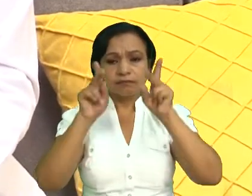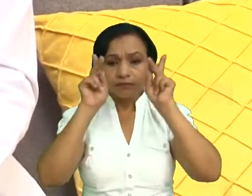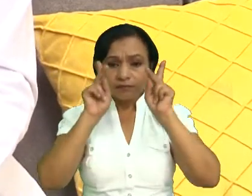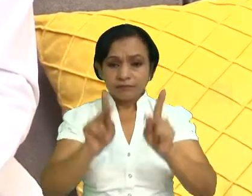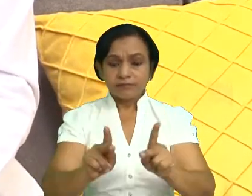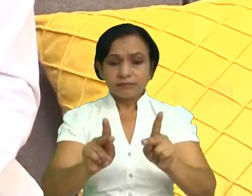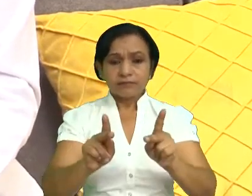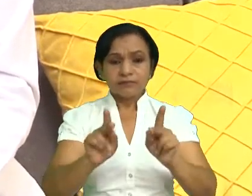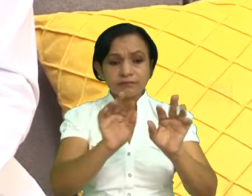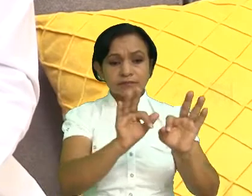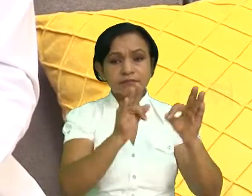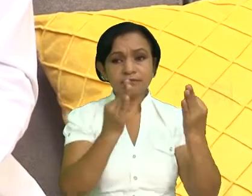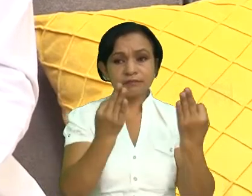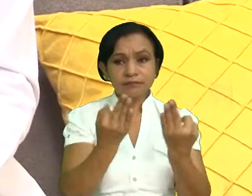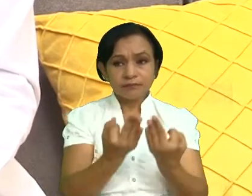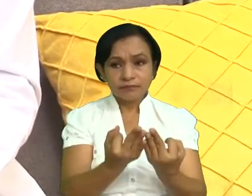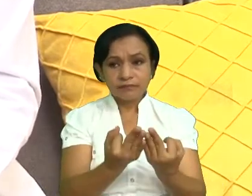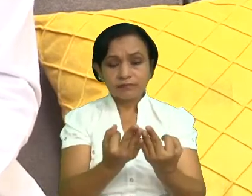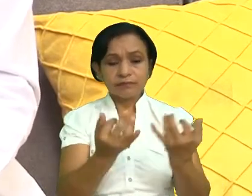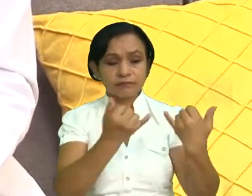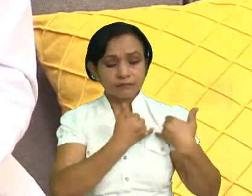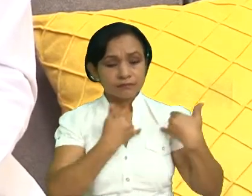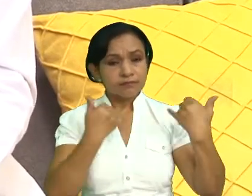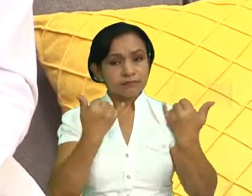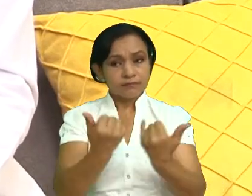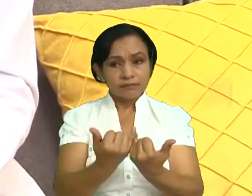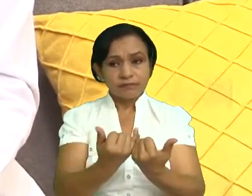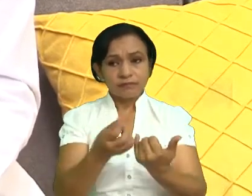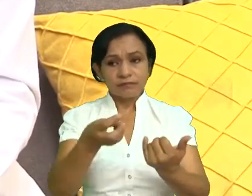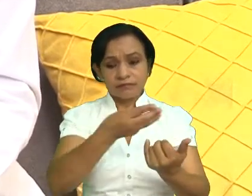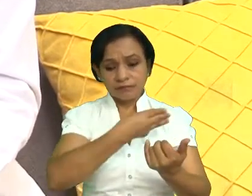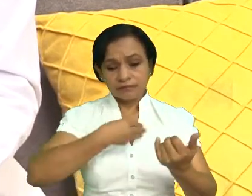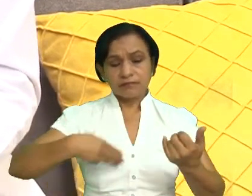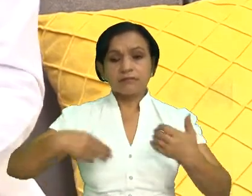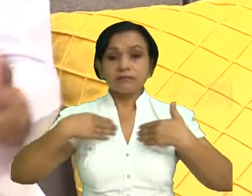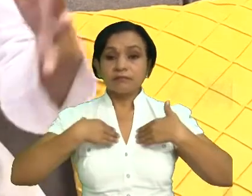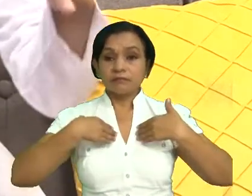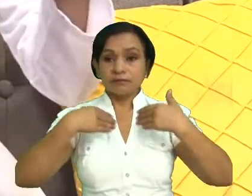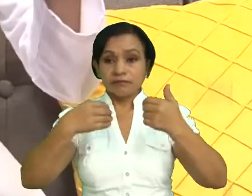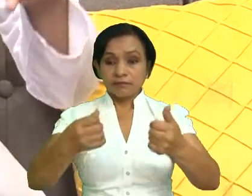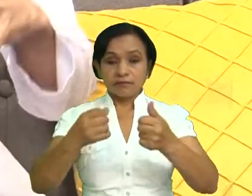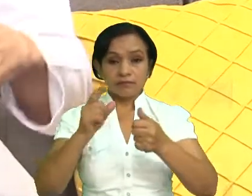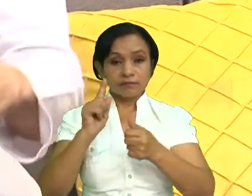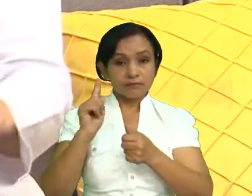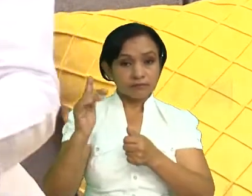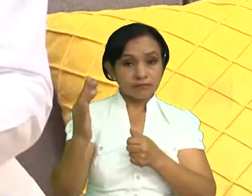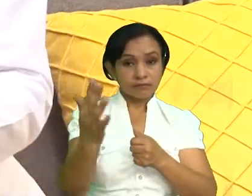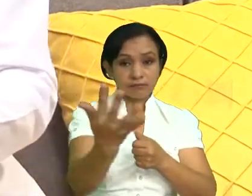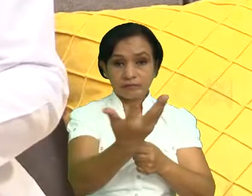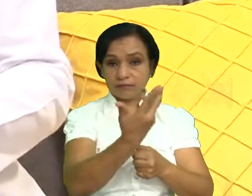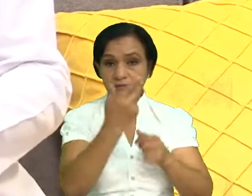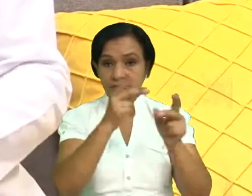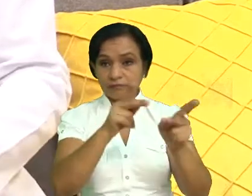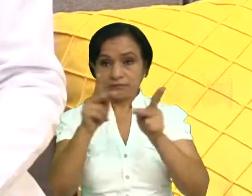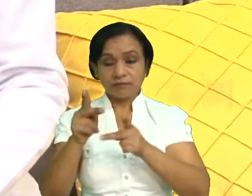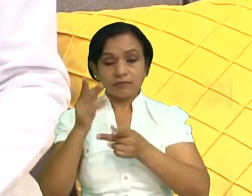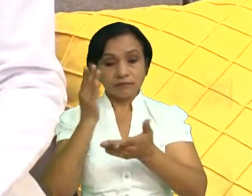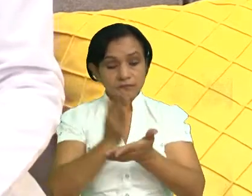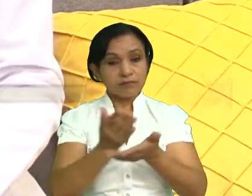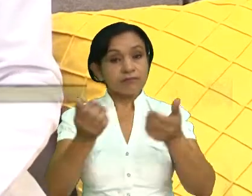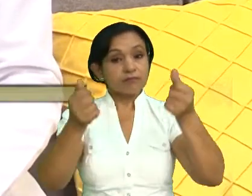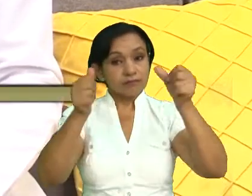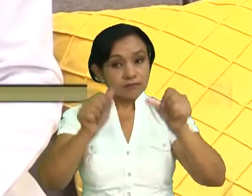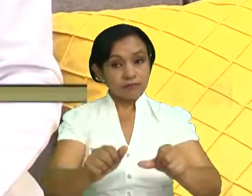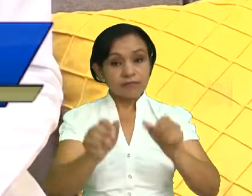ciudadanos, la familia, las instituciones, el Ministerio de Salud y todos los que somos, ¿verdad?, tomadores de decisiones,